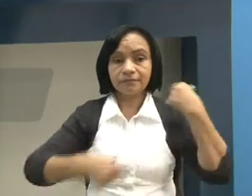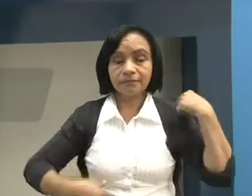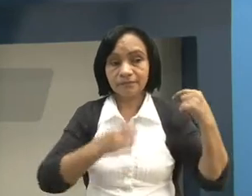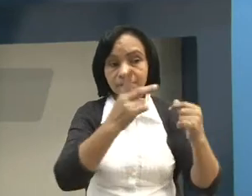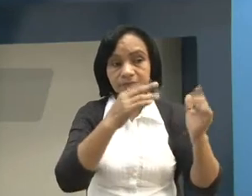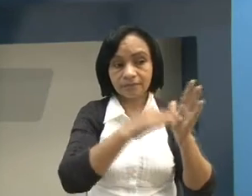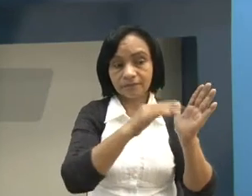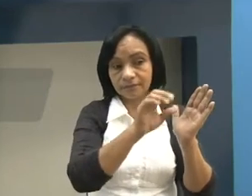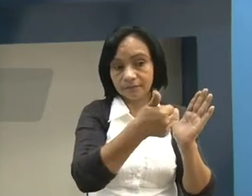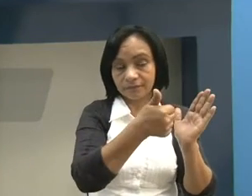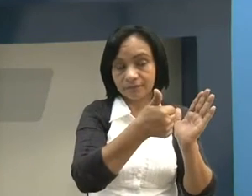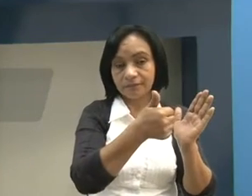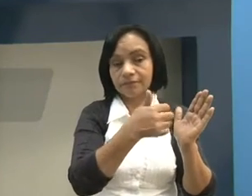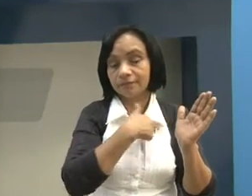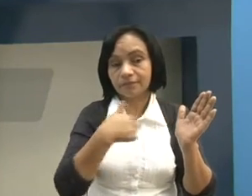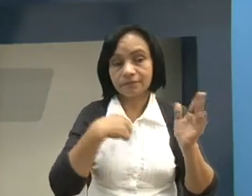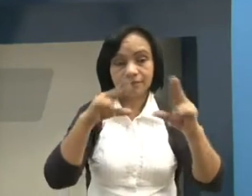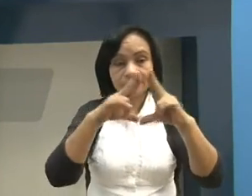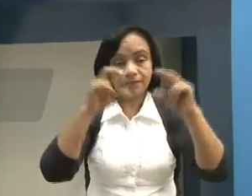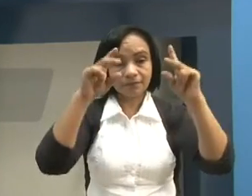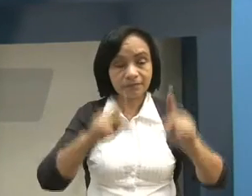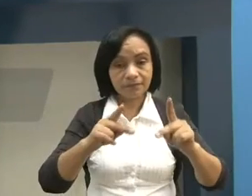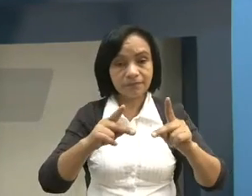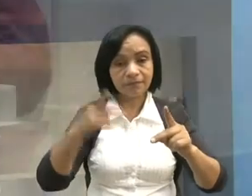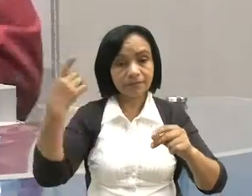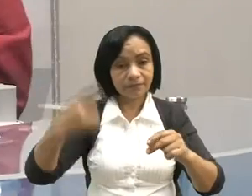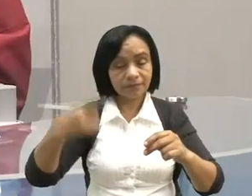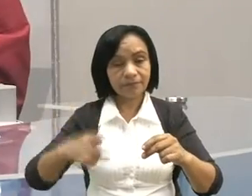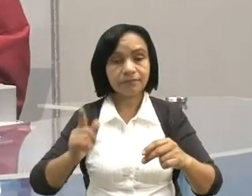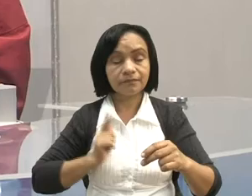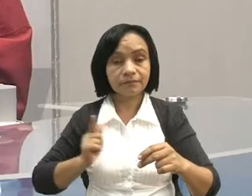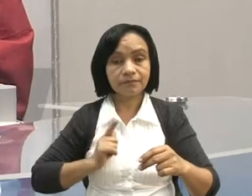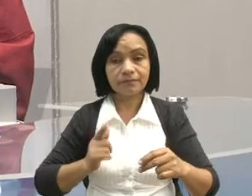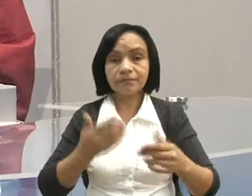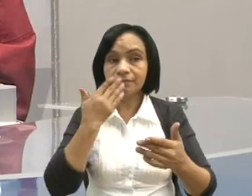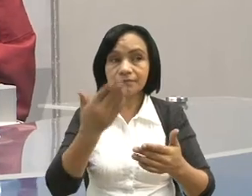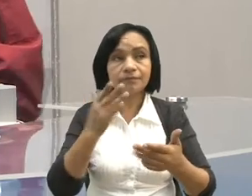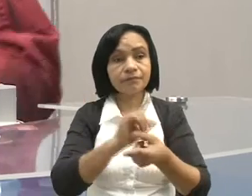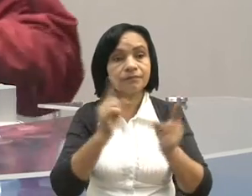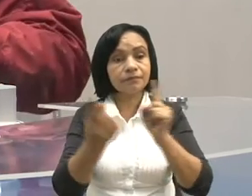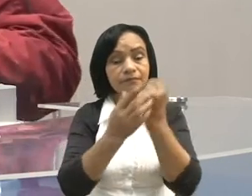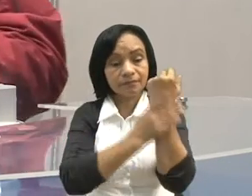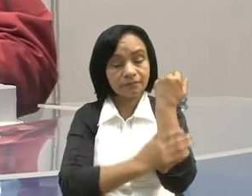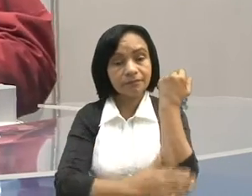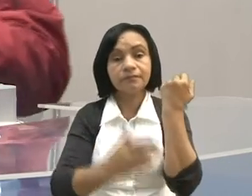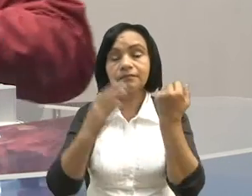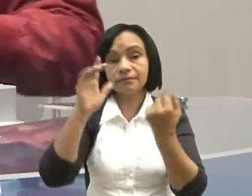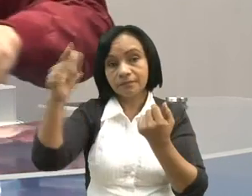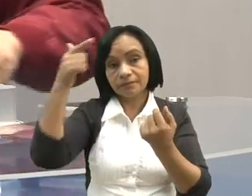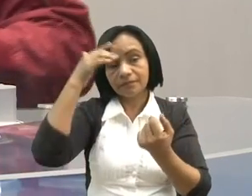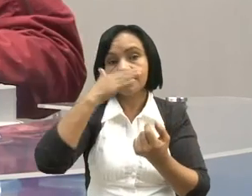año 2006. Y ese paso que dimos los nicaragüenses para restituir la posibilidad de salir de la pobreza a través de un gobierno